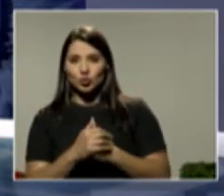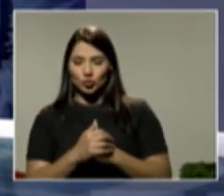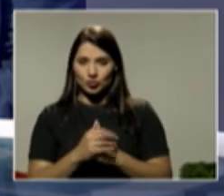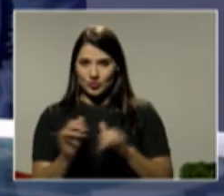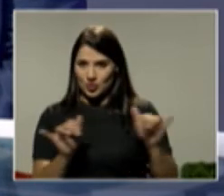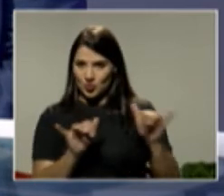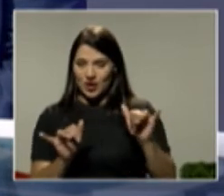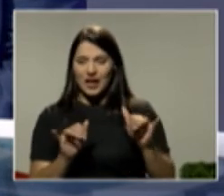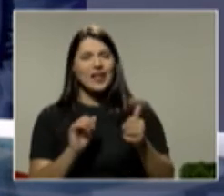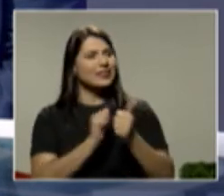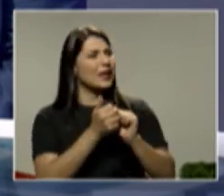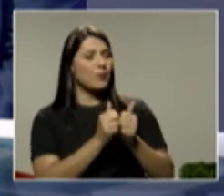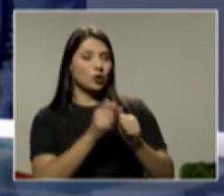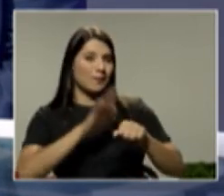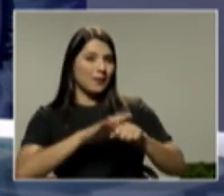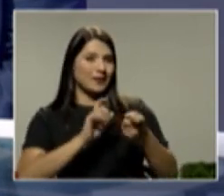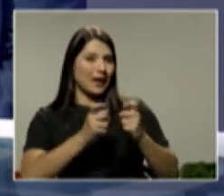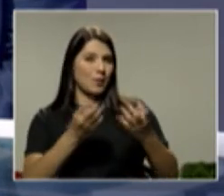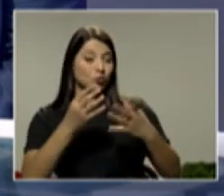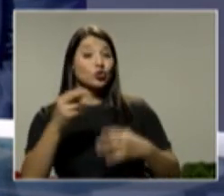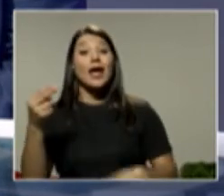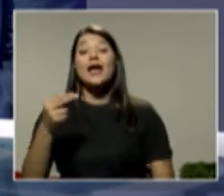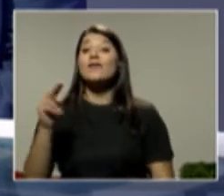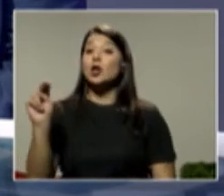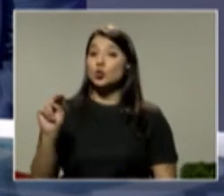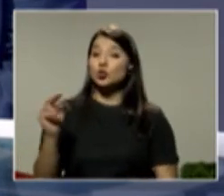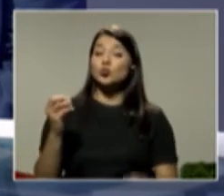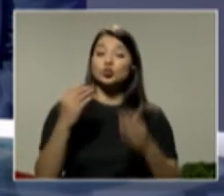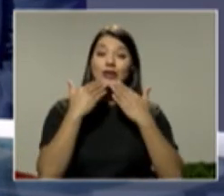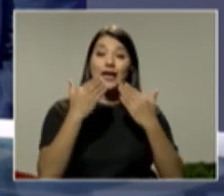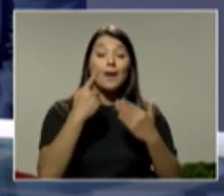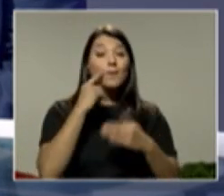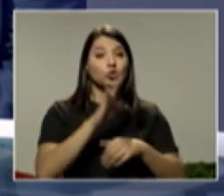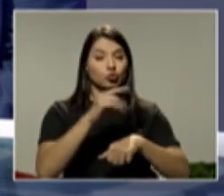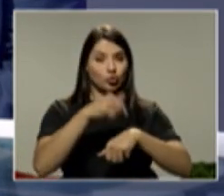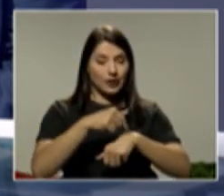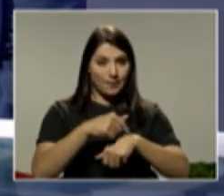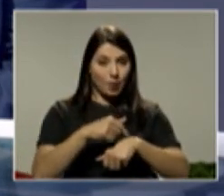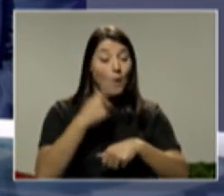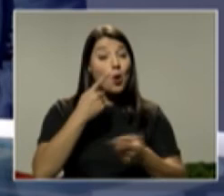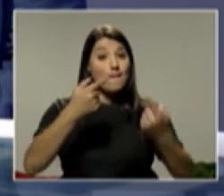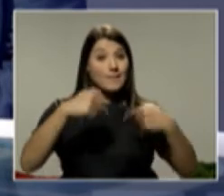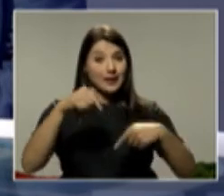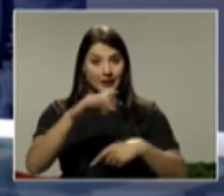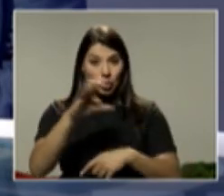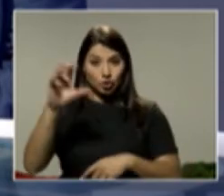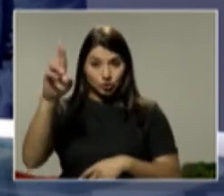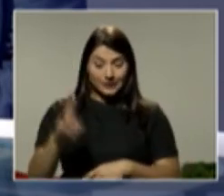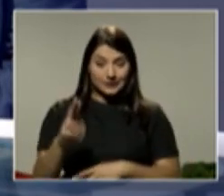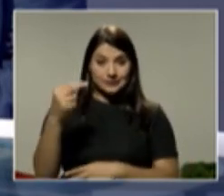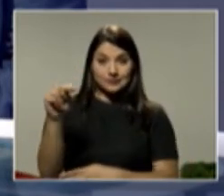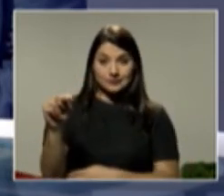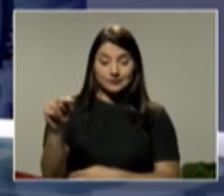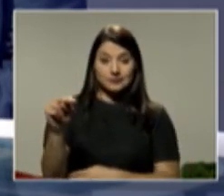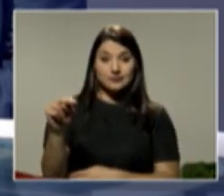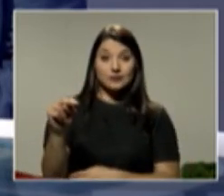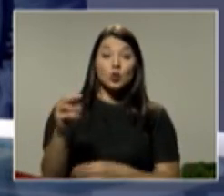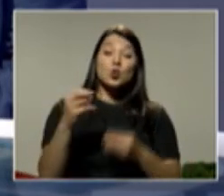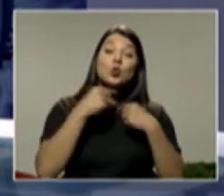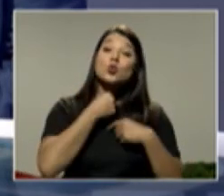es completamente transformador. Don Henry Núñez, muchísimas gracias por su tiempo, por venir al set de Costa Rica Noticias.